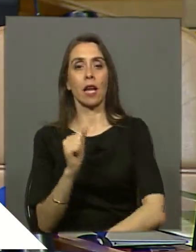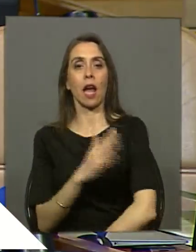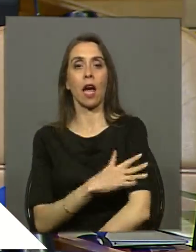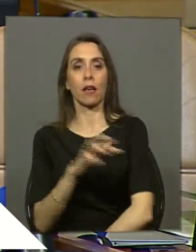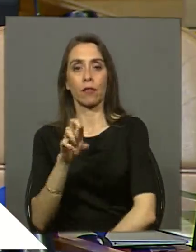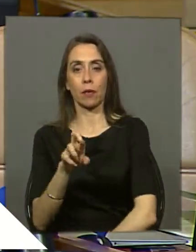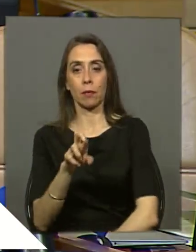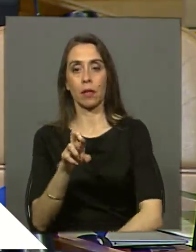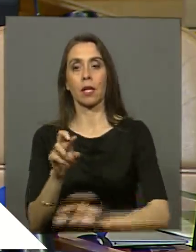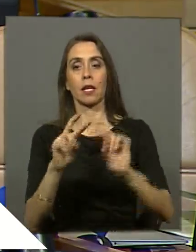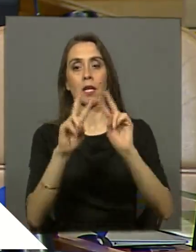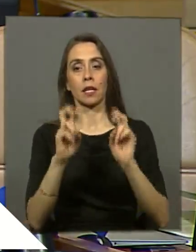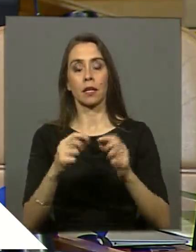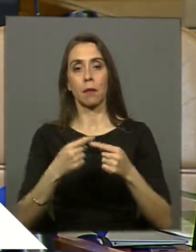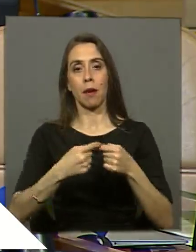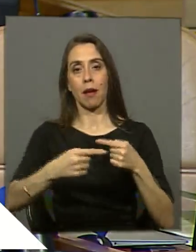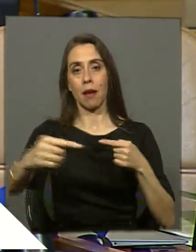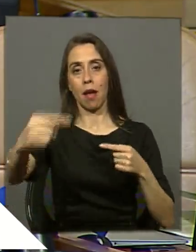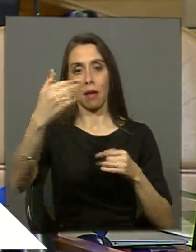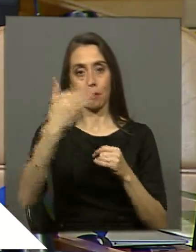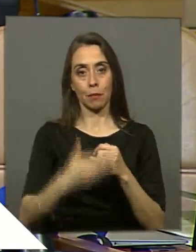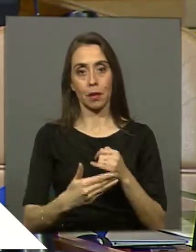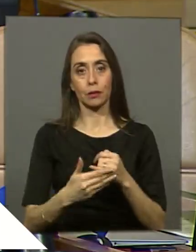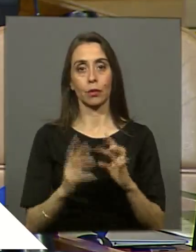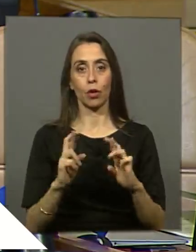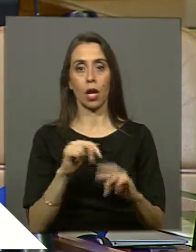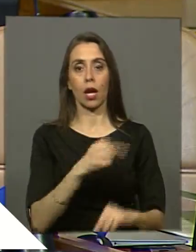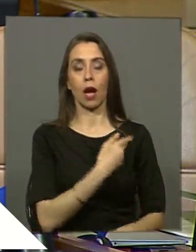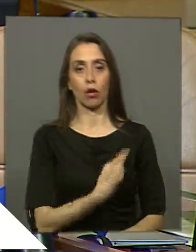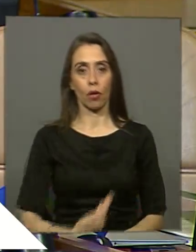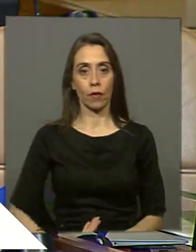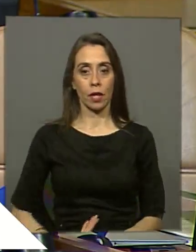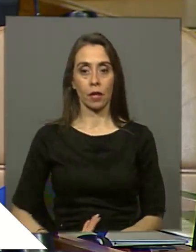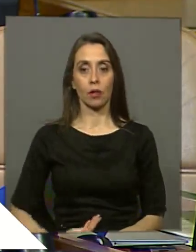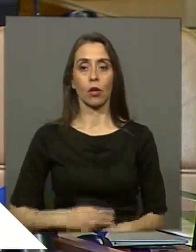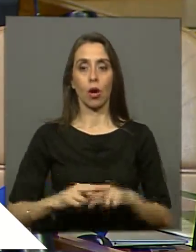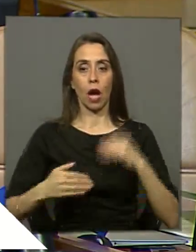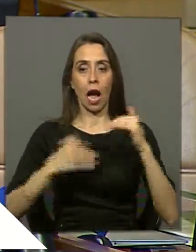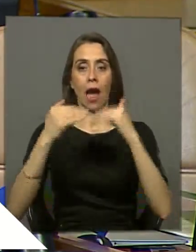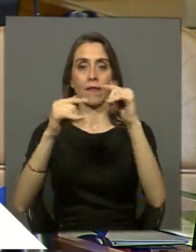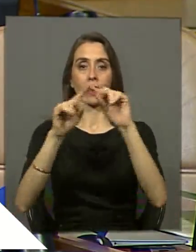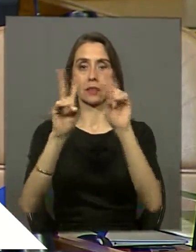que es un tema de más largo plazo y esperamos que este gobierno por lo menos pueda avanzar en esa materia he dicho presidente